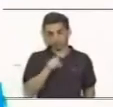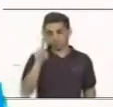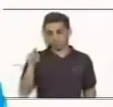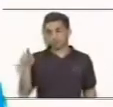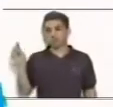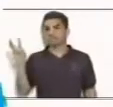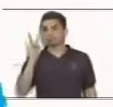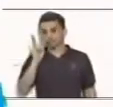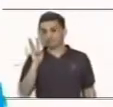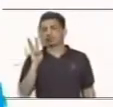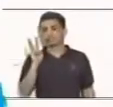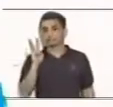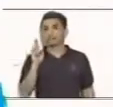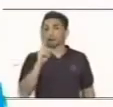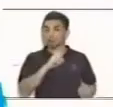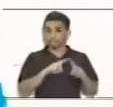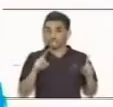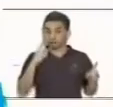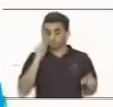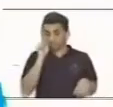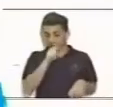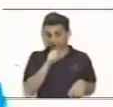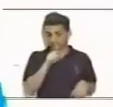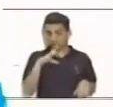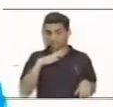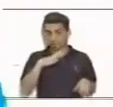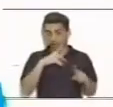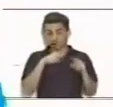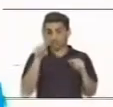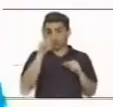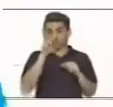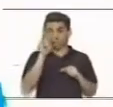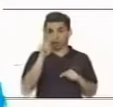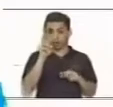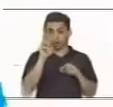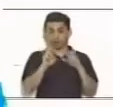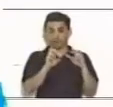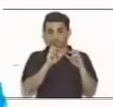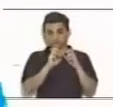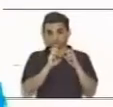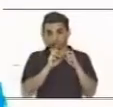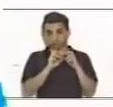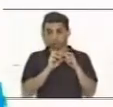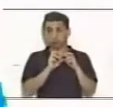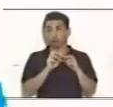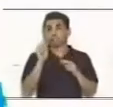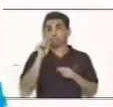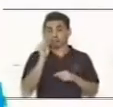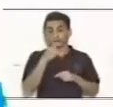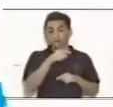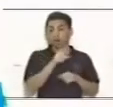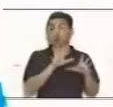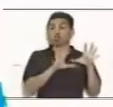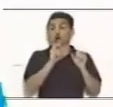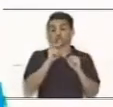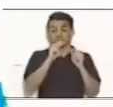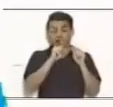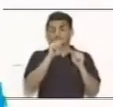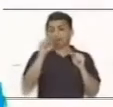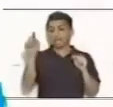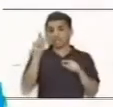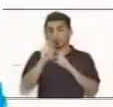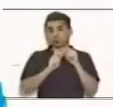2, 3. Pero ¿será que este trinomio es cuadrado perfecto? ¿El primero, el 12, tiene raíz cuadrada